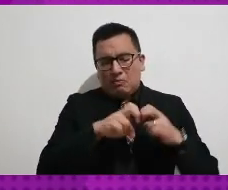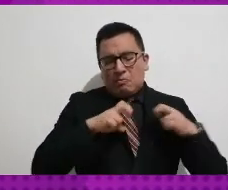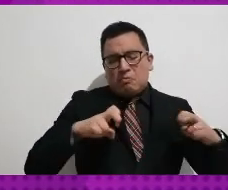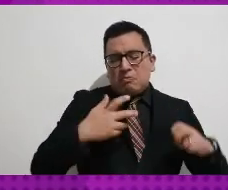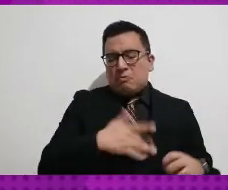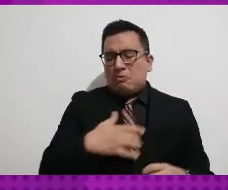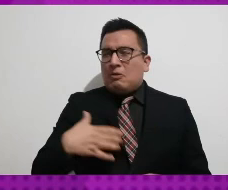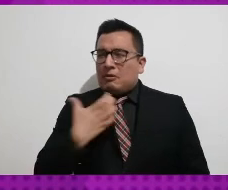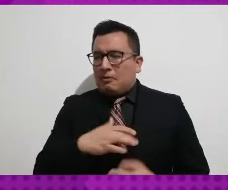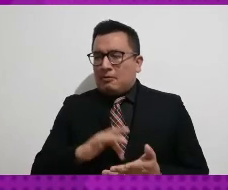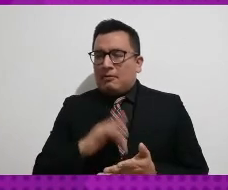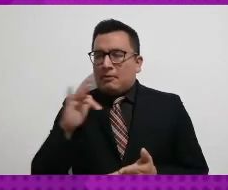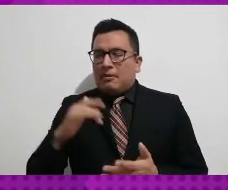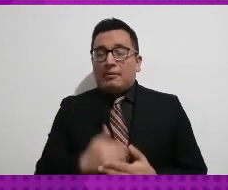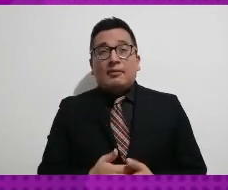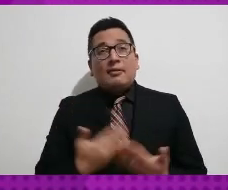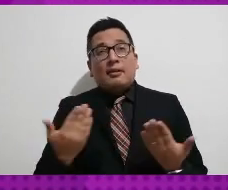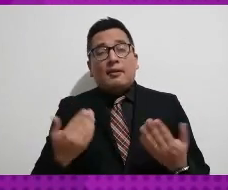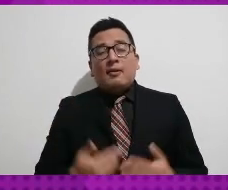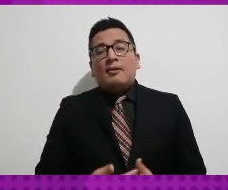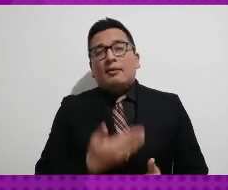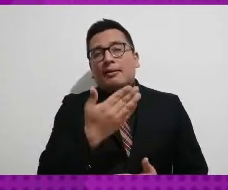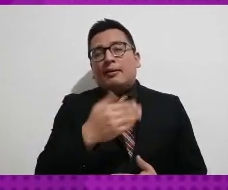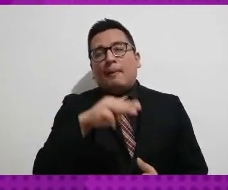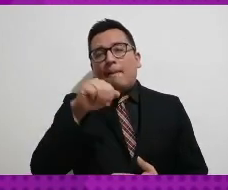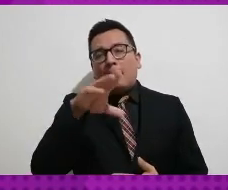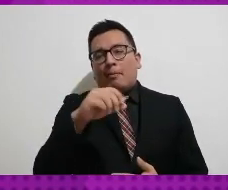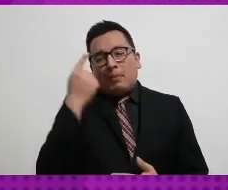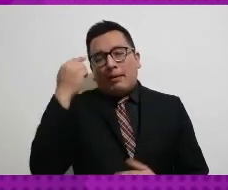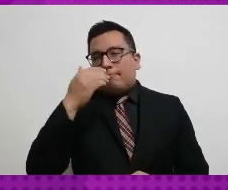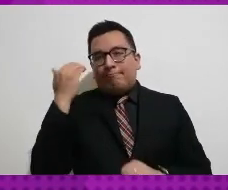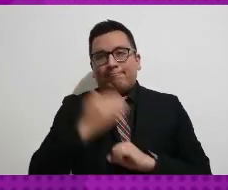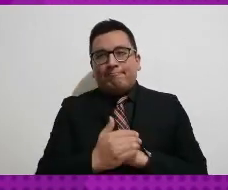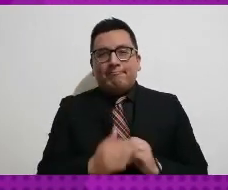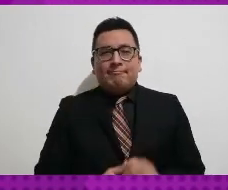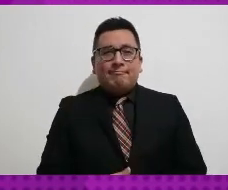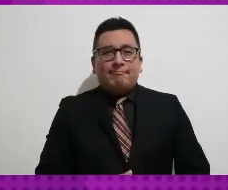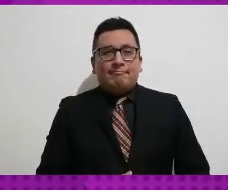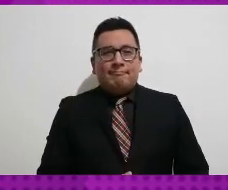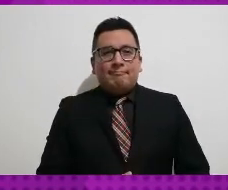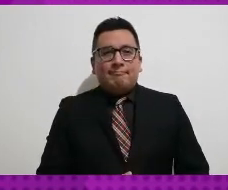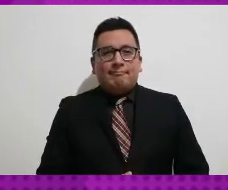entrevista, y bueno, cedería la voz a Memo para el cierre del programa.